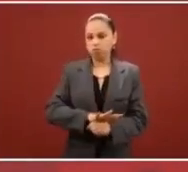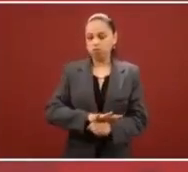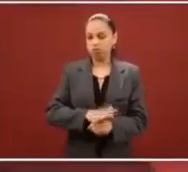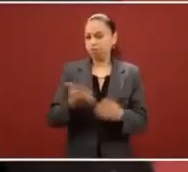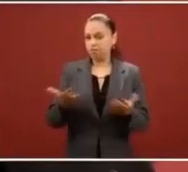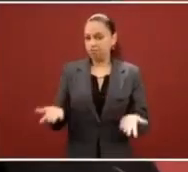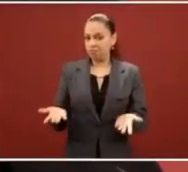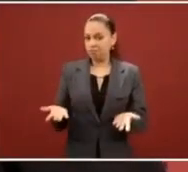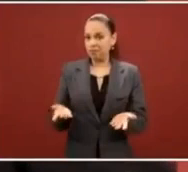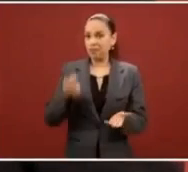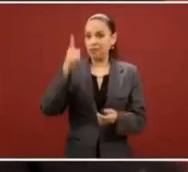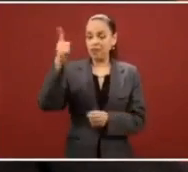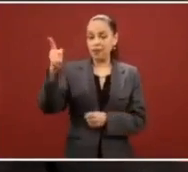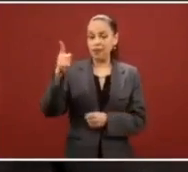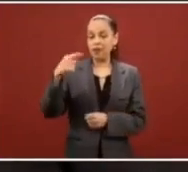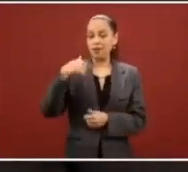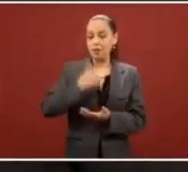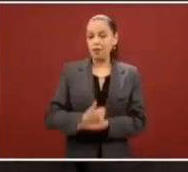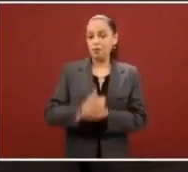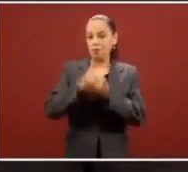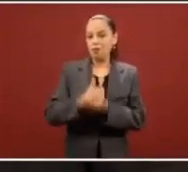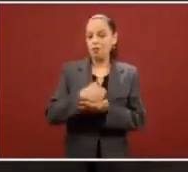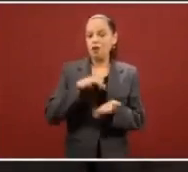¿Me va a ayudar mi embajada?